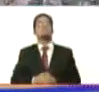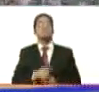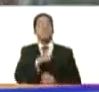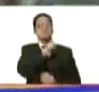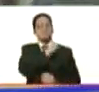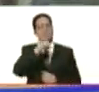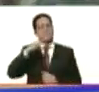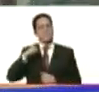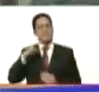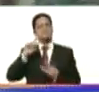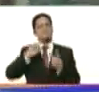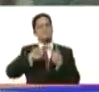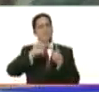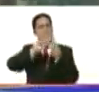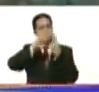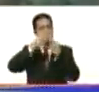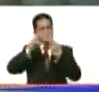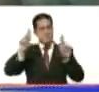Independencia, paz y dignidad